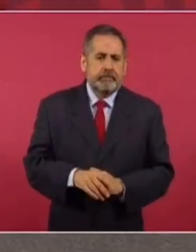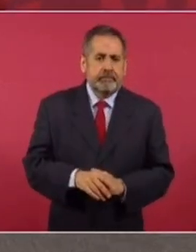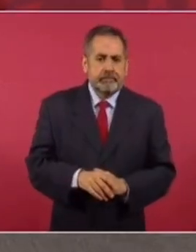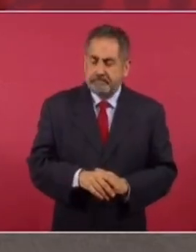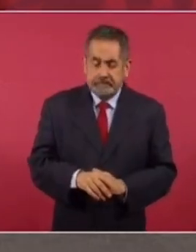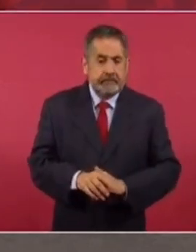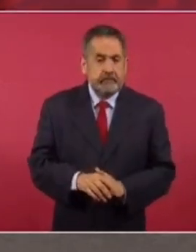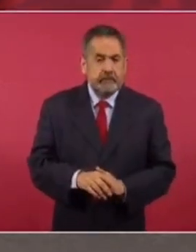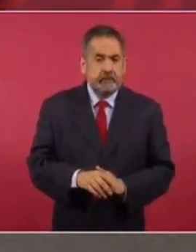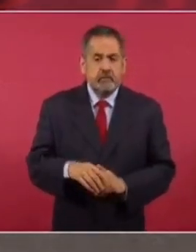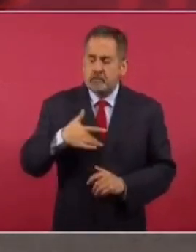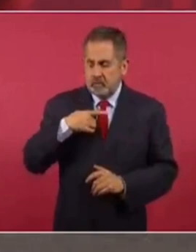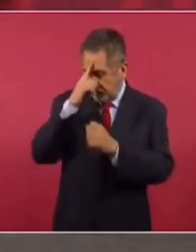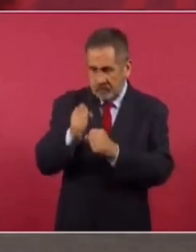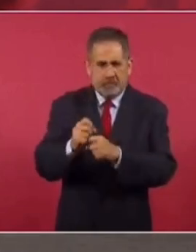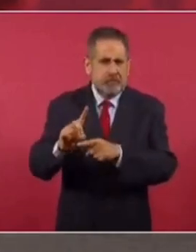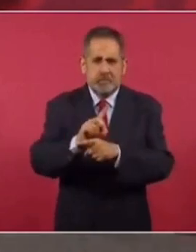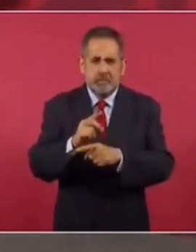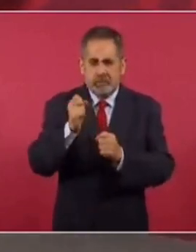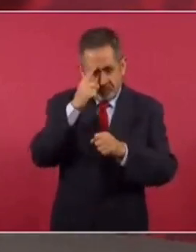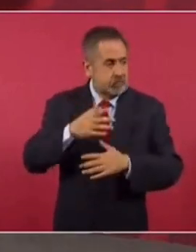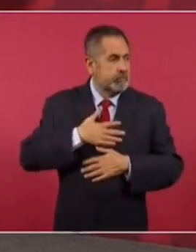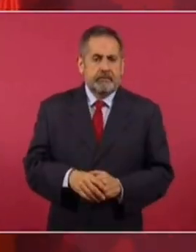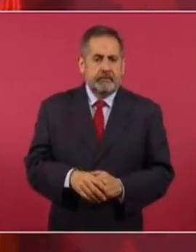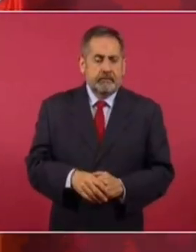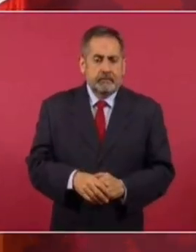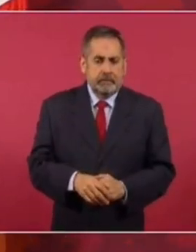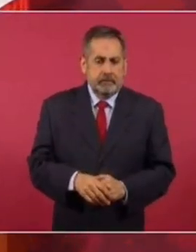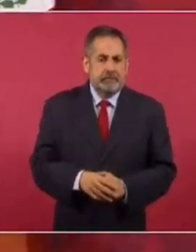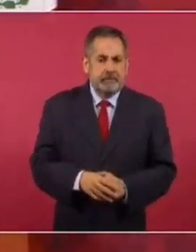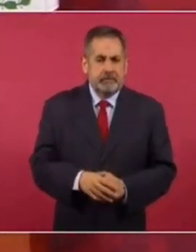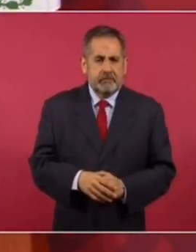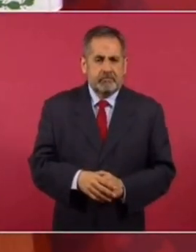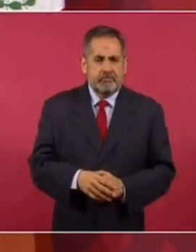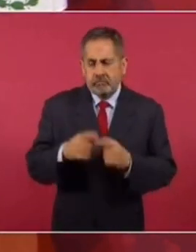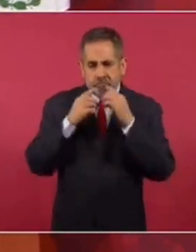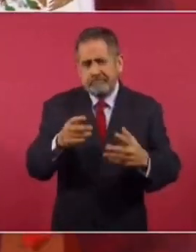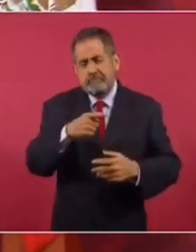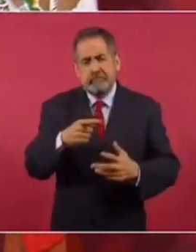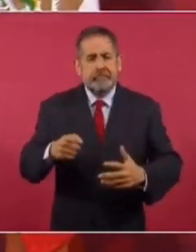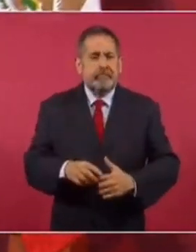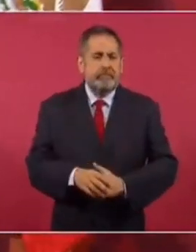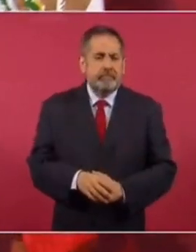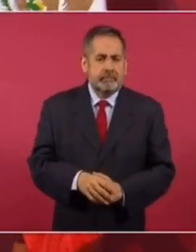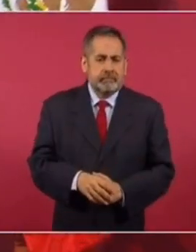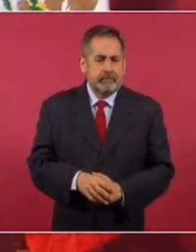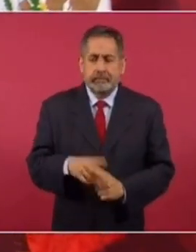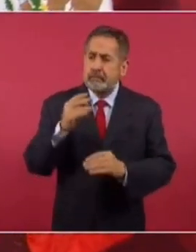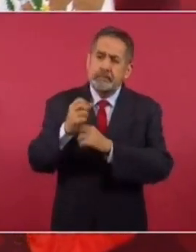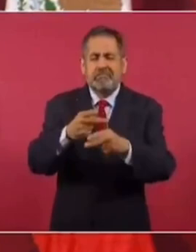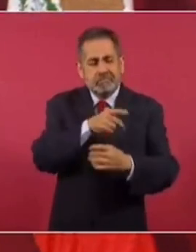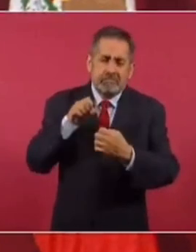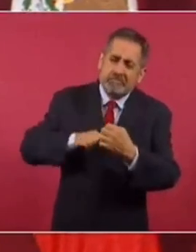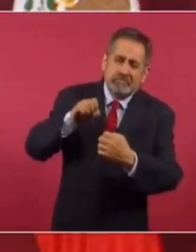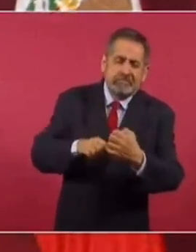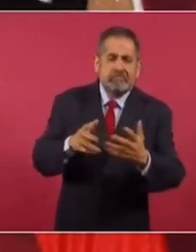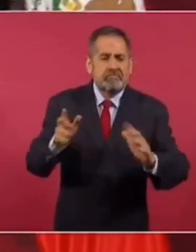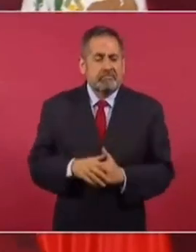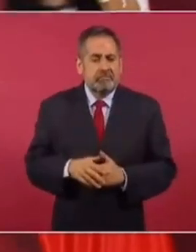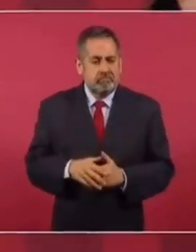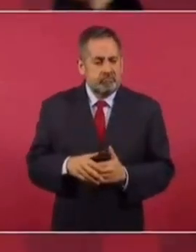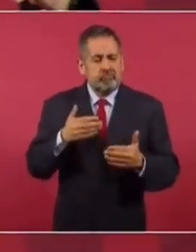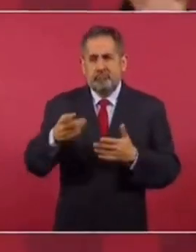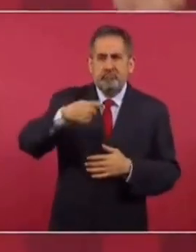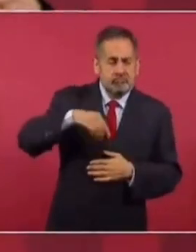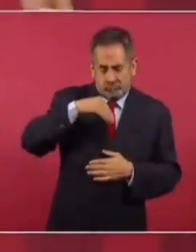Es que estoy convencido, hace mucho daño la simulación, la hipocresía. Así han engañado por siglos. Entonces, ahora estamos viviendo un